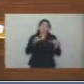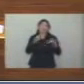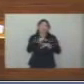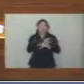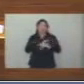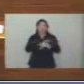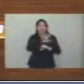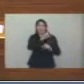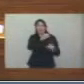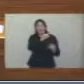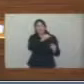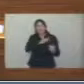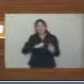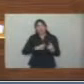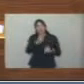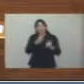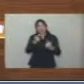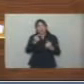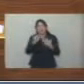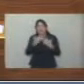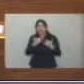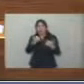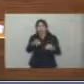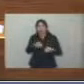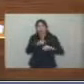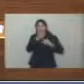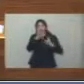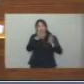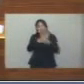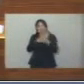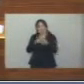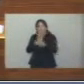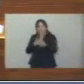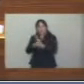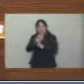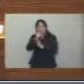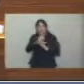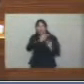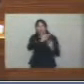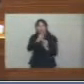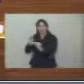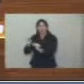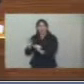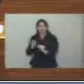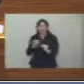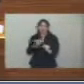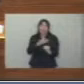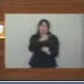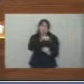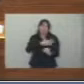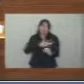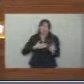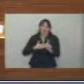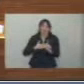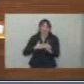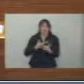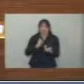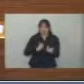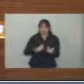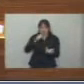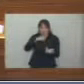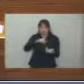autónomas vayan a sus parlamentos respectivos precisamente para explicar la ejecución de sus presupuestos y los presupuestos del año siguiente. Léase lo que está pasando hoy